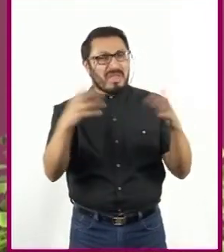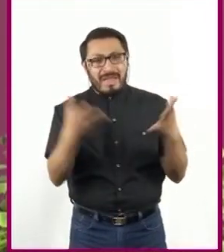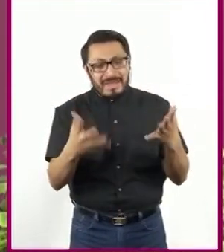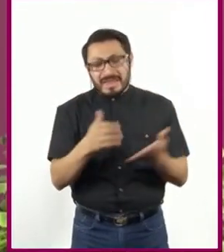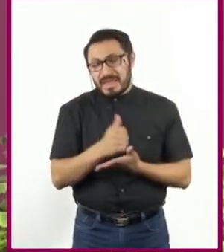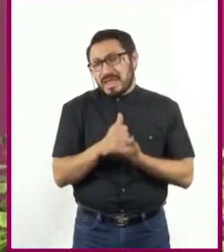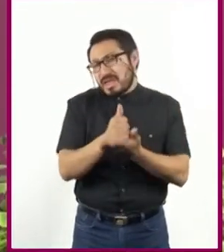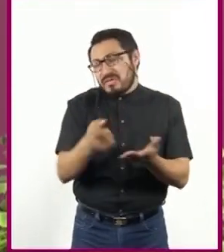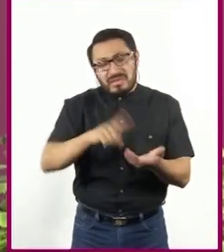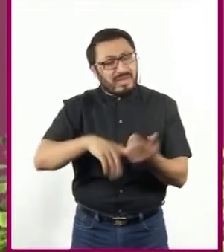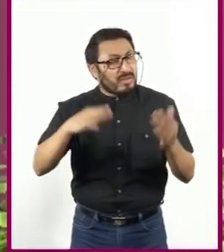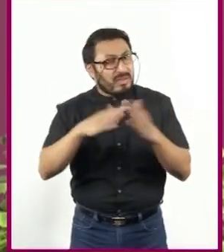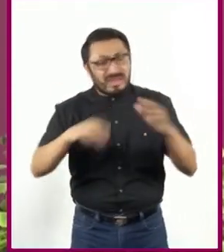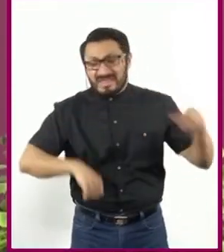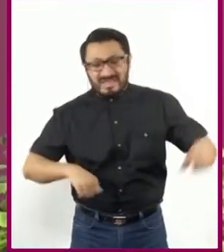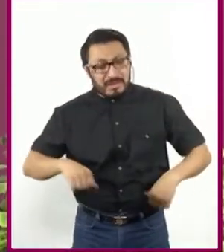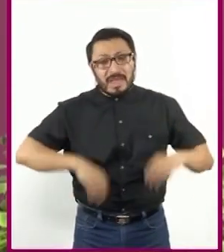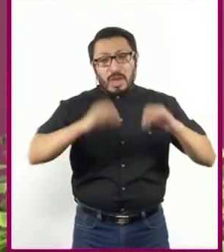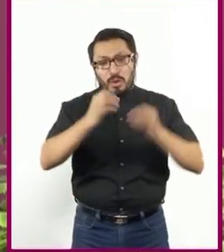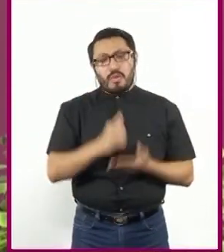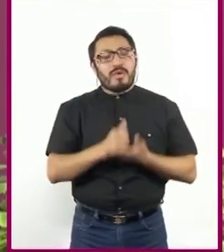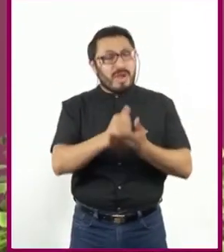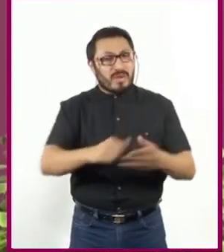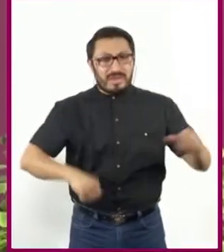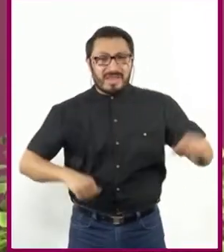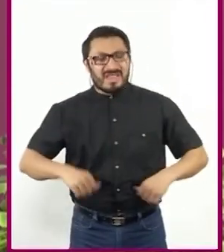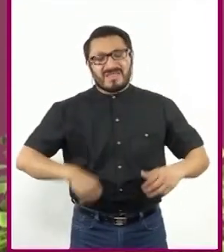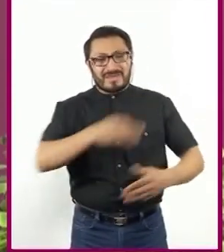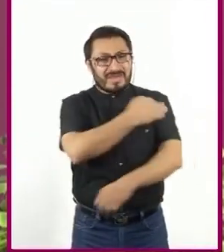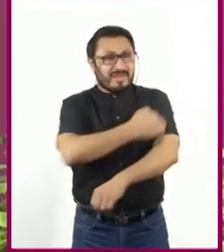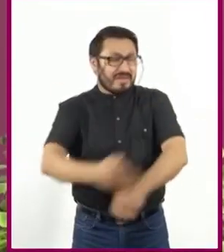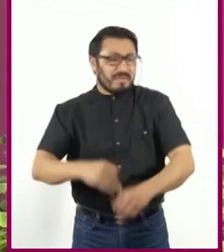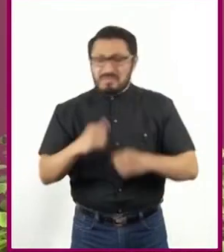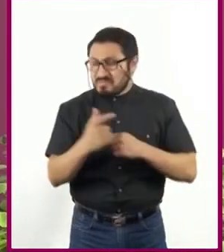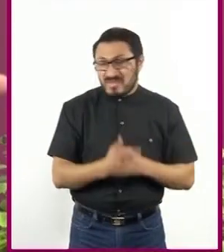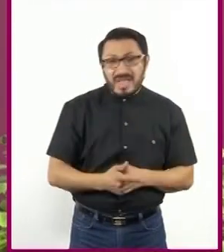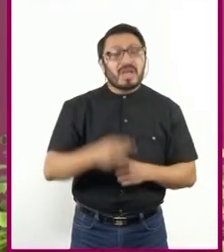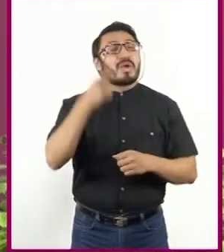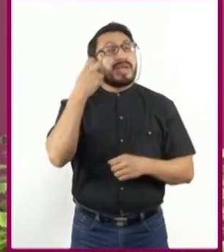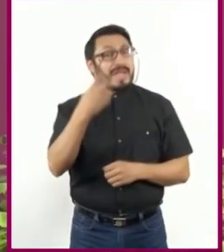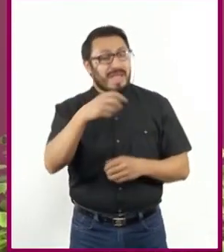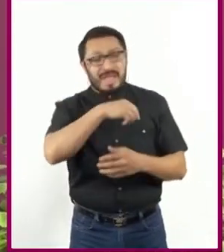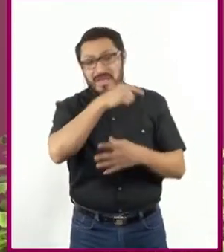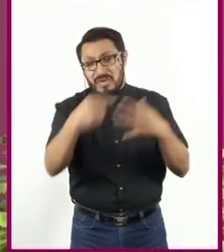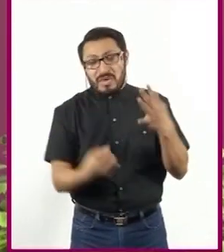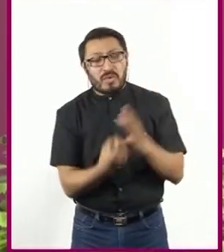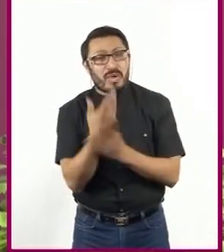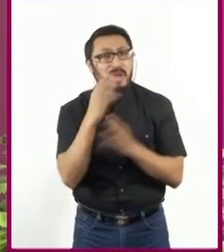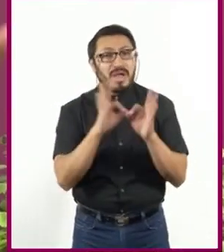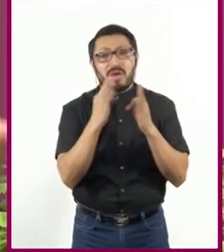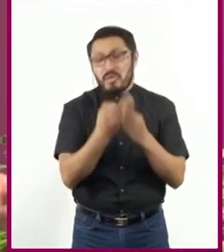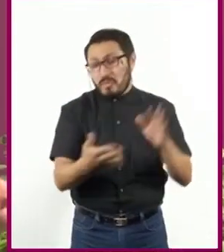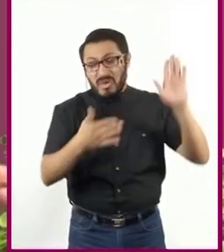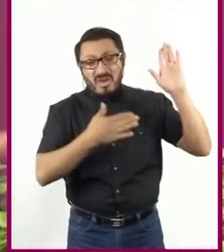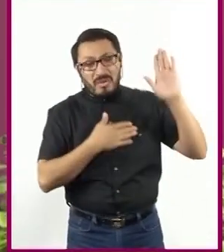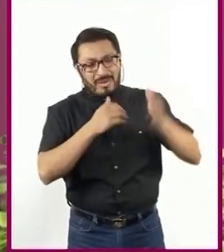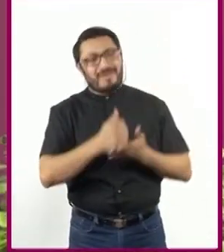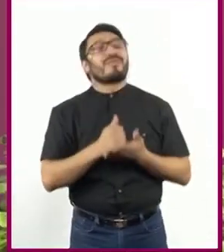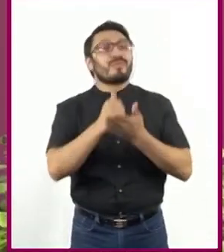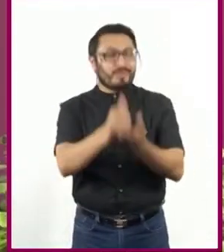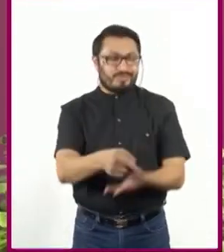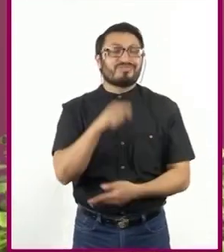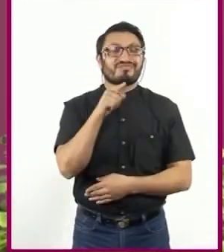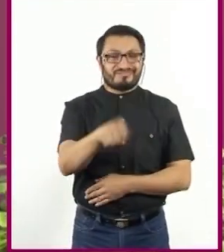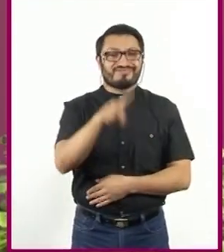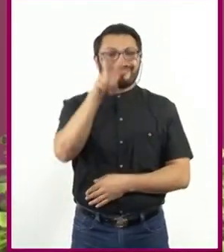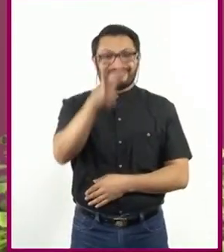en la casa o colaborar en una actividad familiar. Estas nuevas estrategias y compromisos serán de gran ayuda en